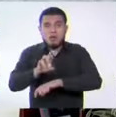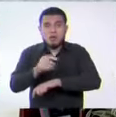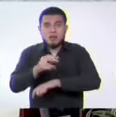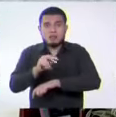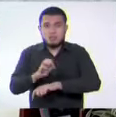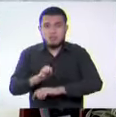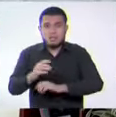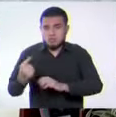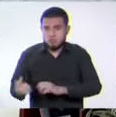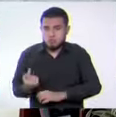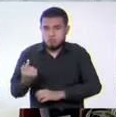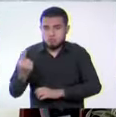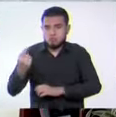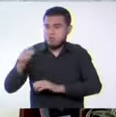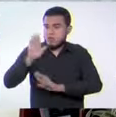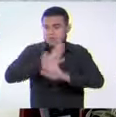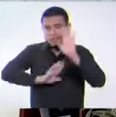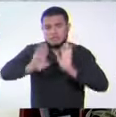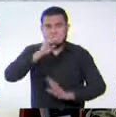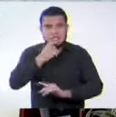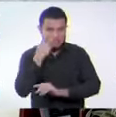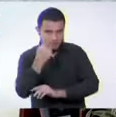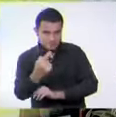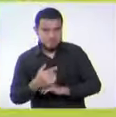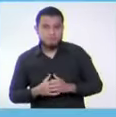de la historia, y lo veremos enseguida.